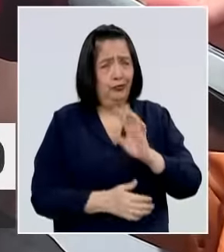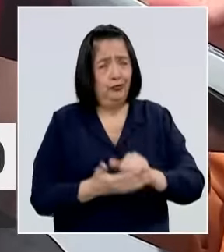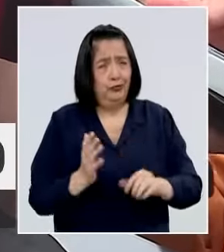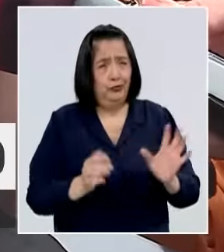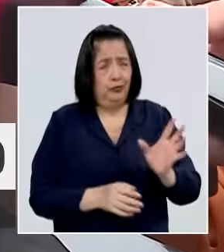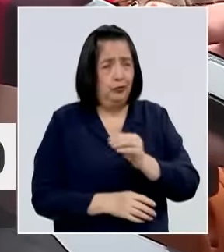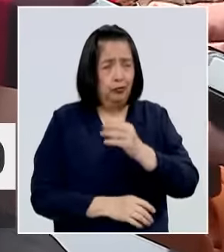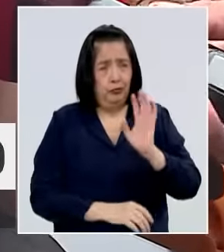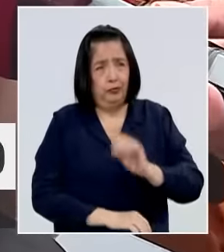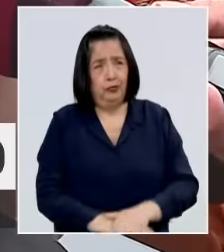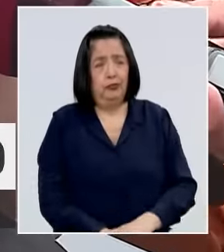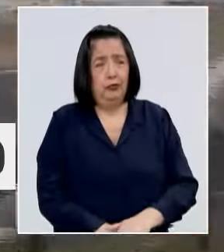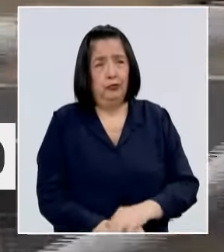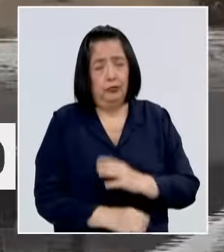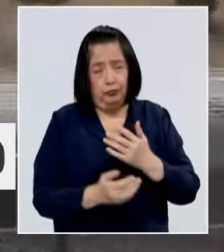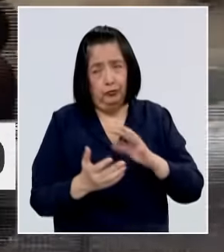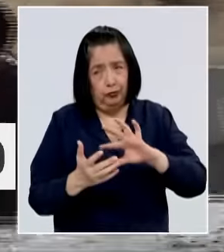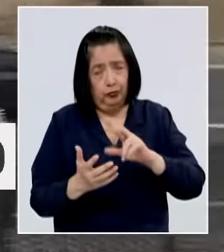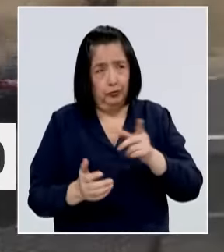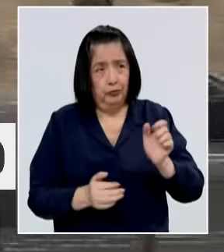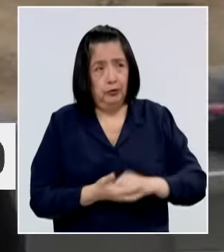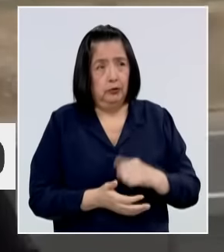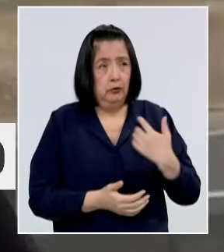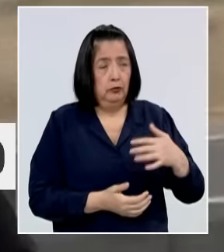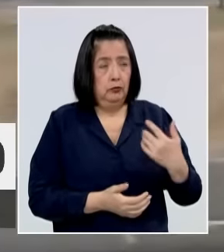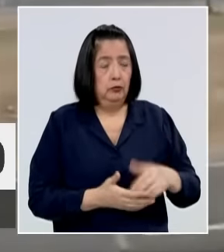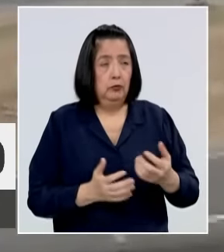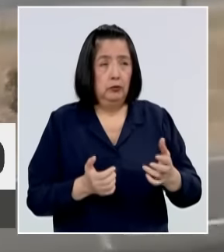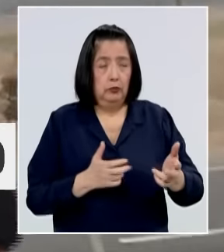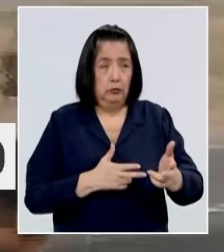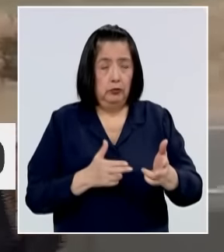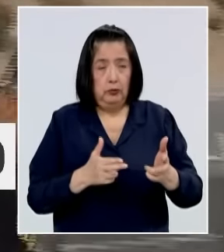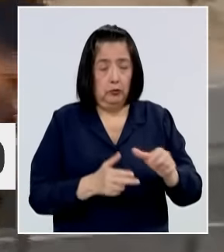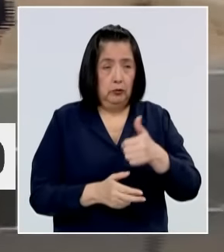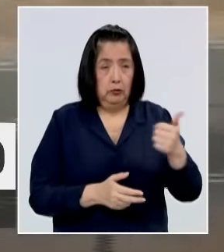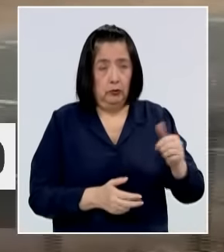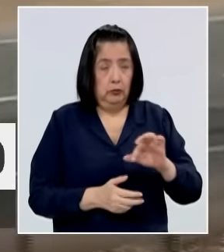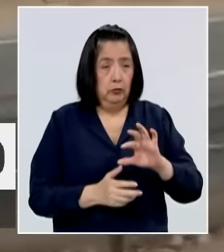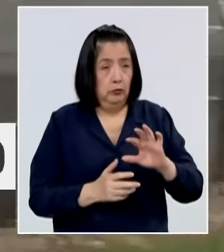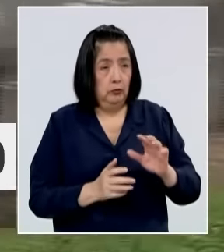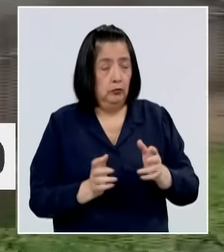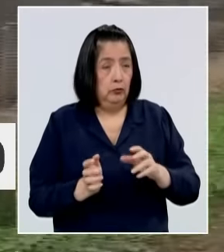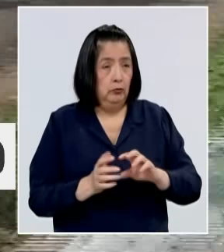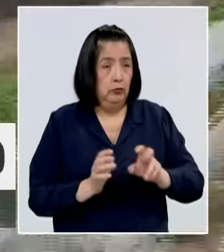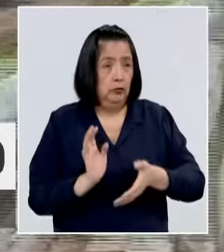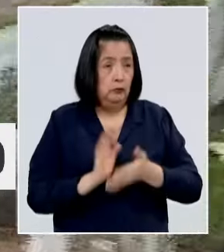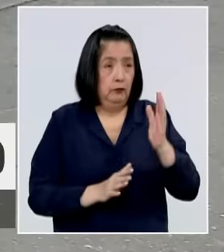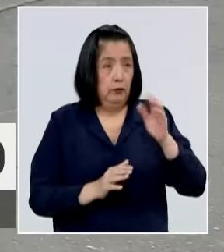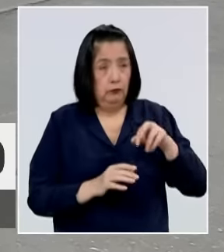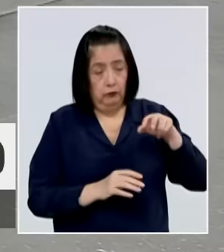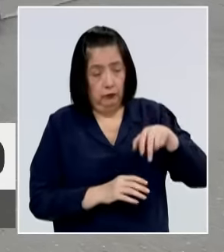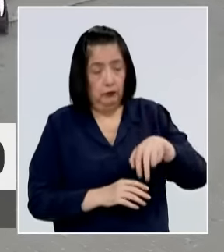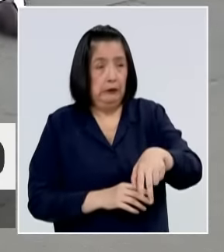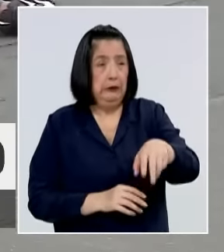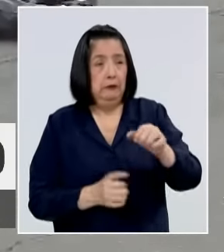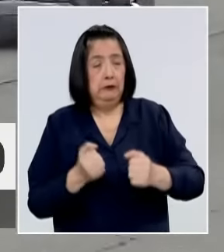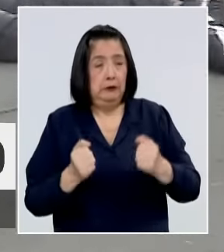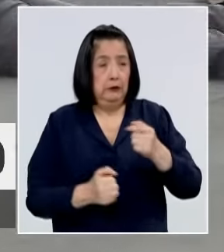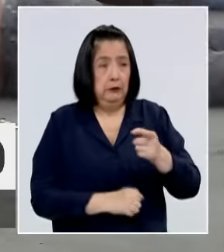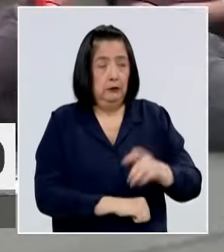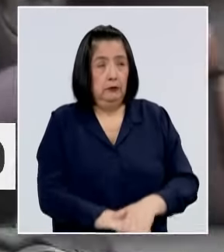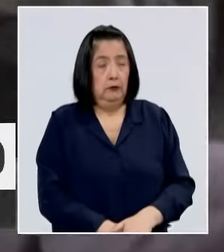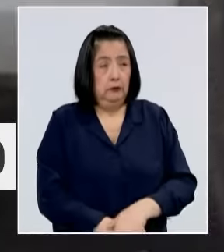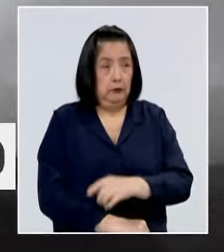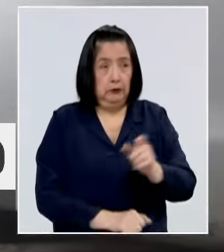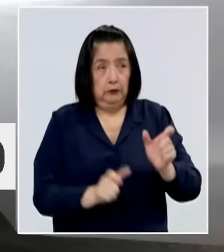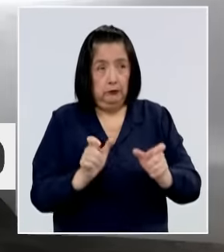todos Generalmente contra el patrimonio al verse rodeados otros dos delincuentes huyeron en dirección a la Costa Verde para este atraco